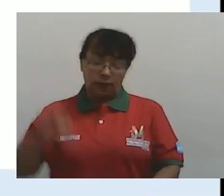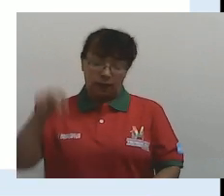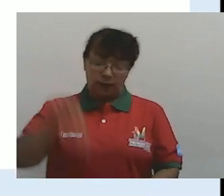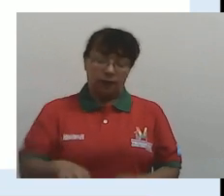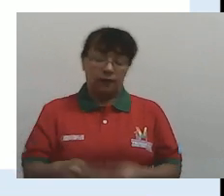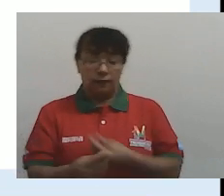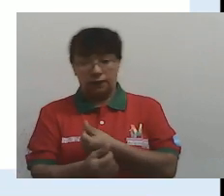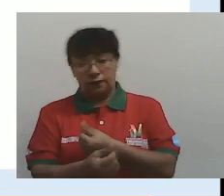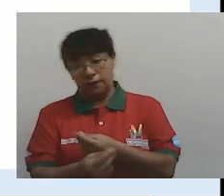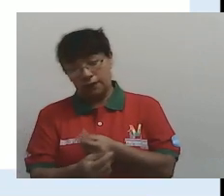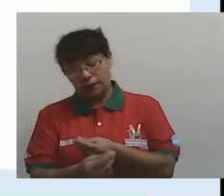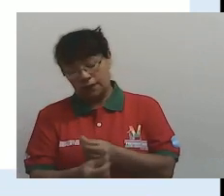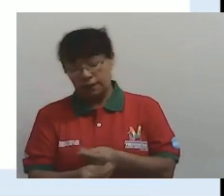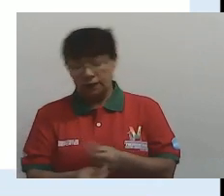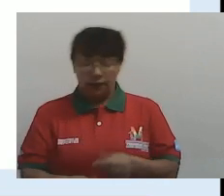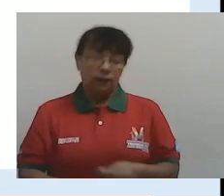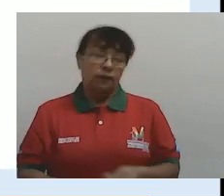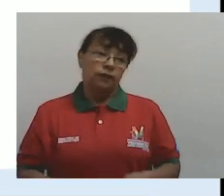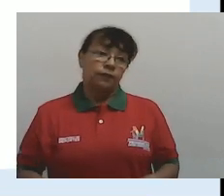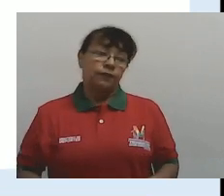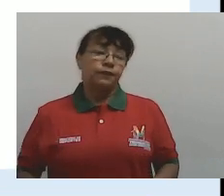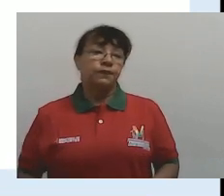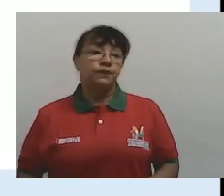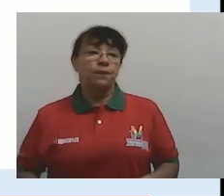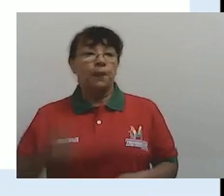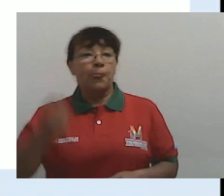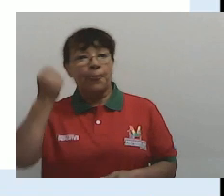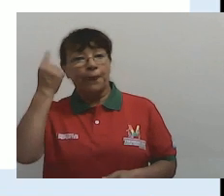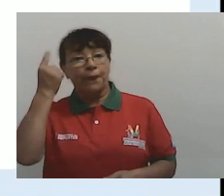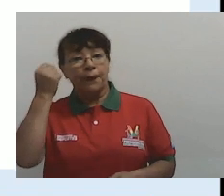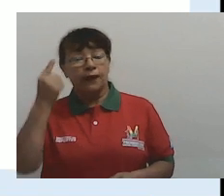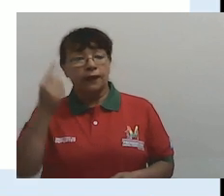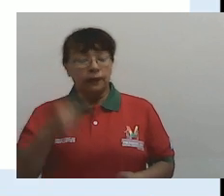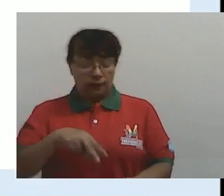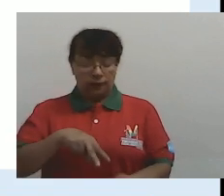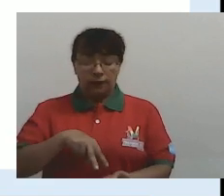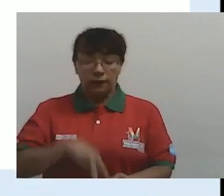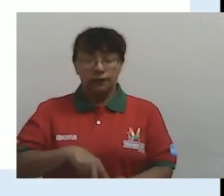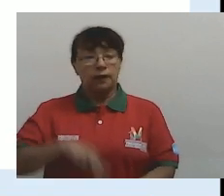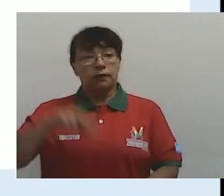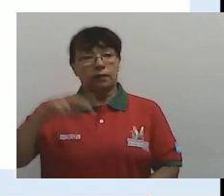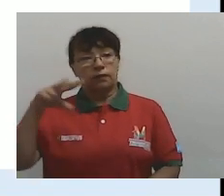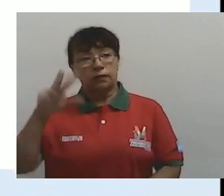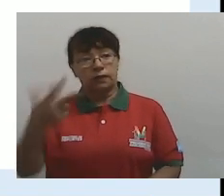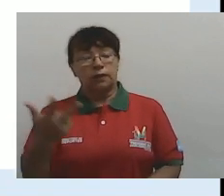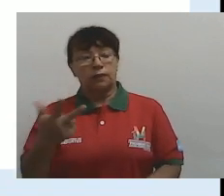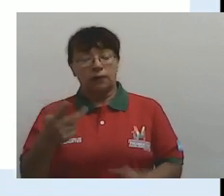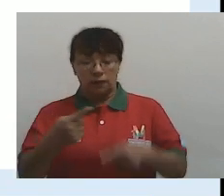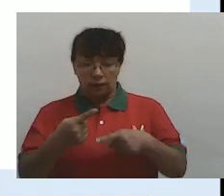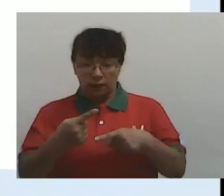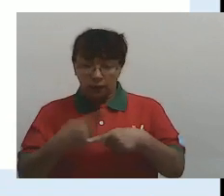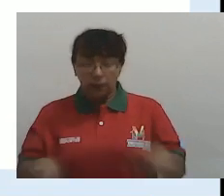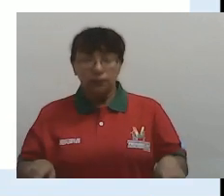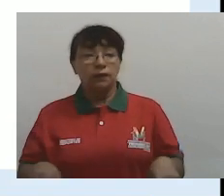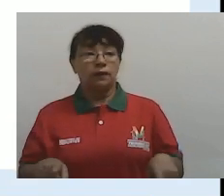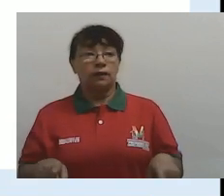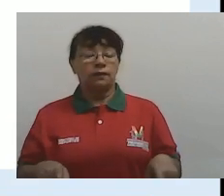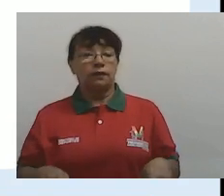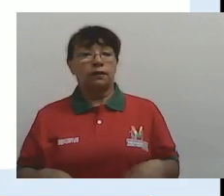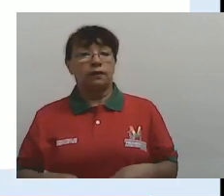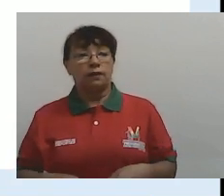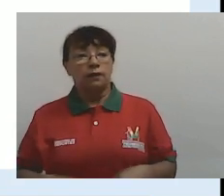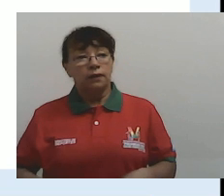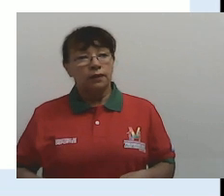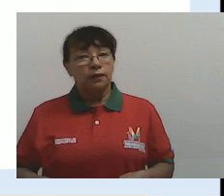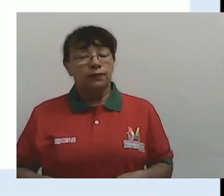tiene 0 puntos. ¿Estamos? En el salto triple, la diferencia en la tabla de rechazo es